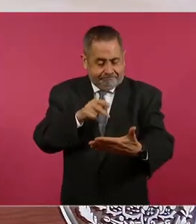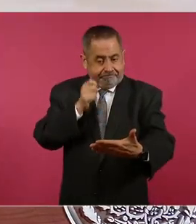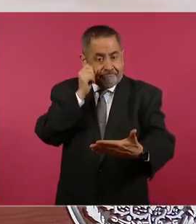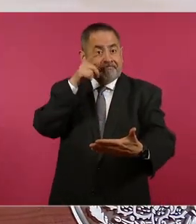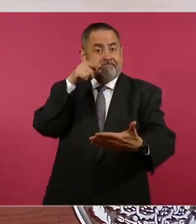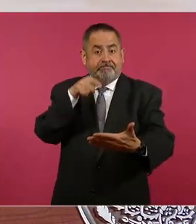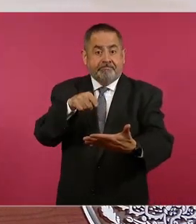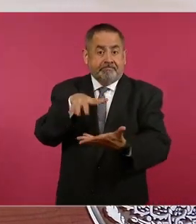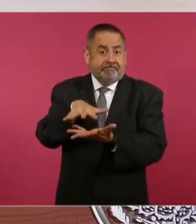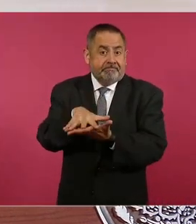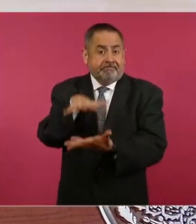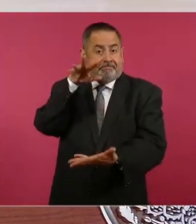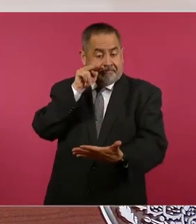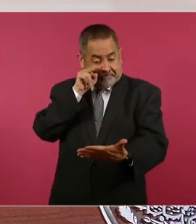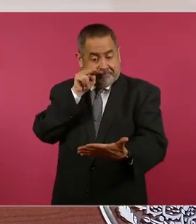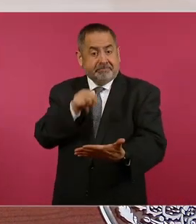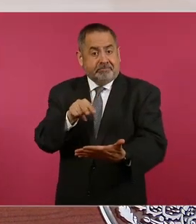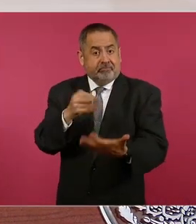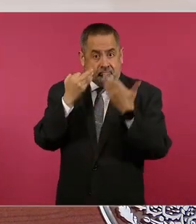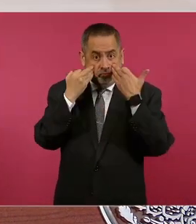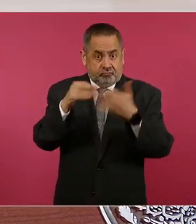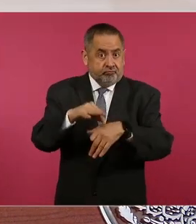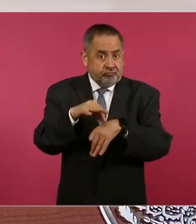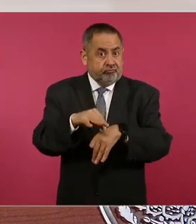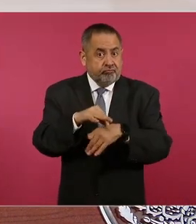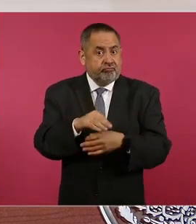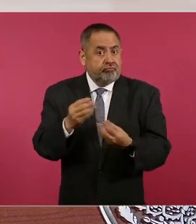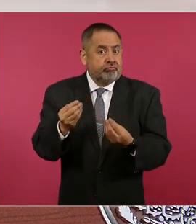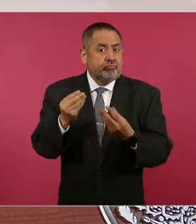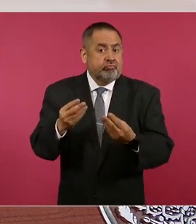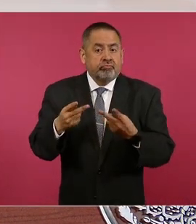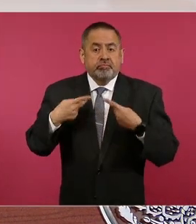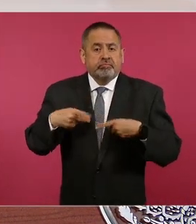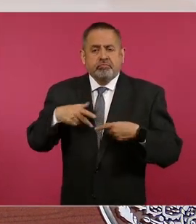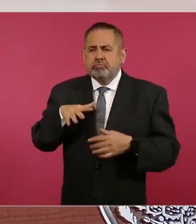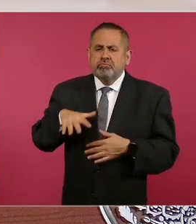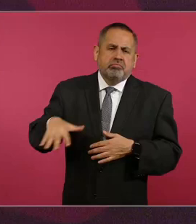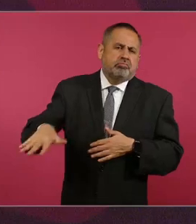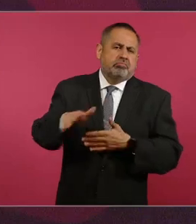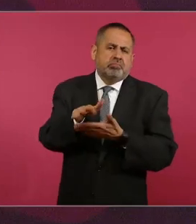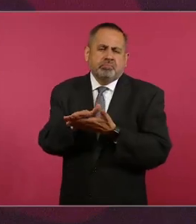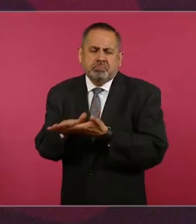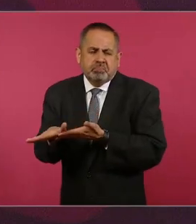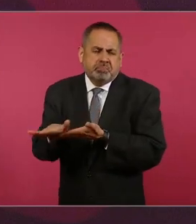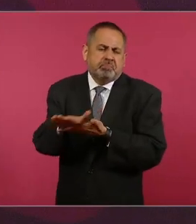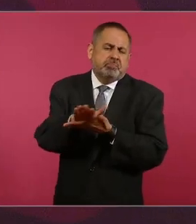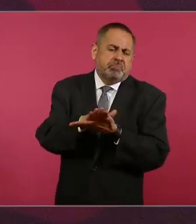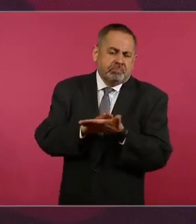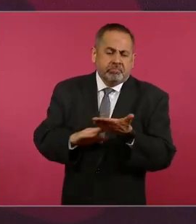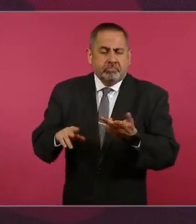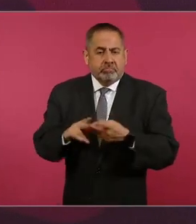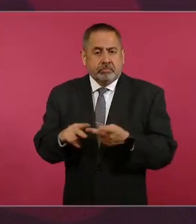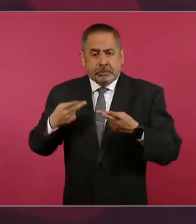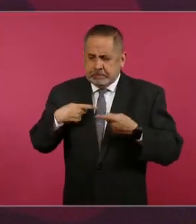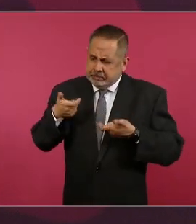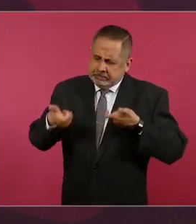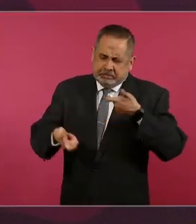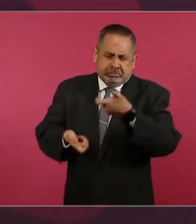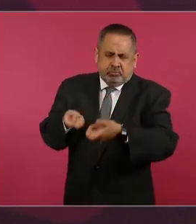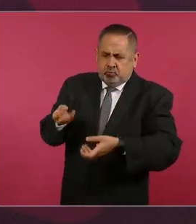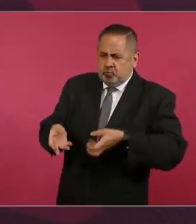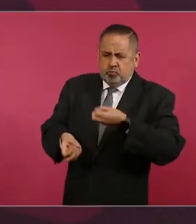mayoritaria de la gente humilde, los que más apoyaron,